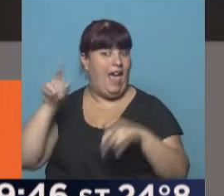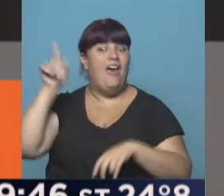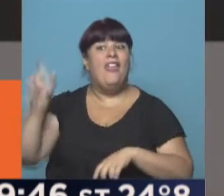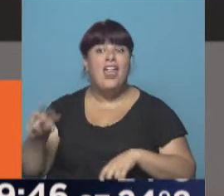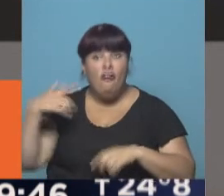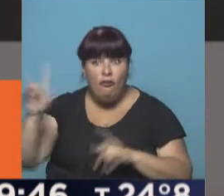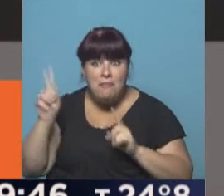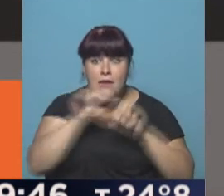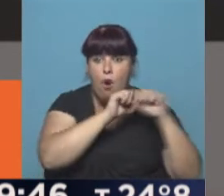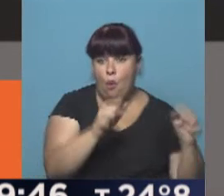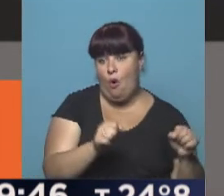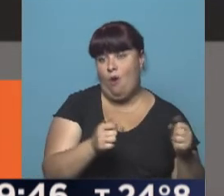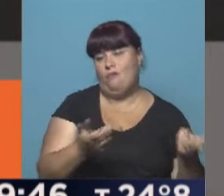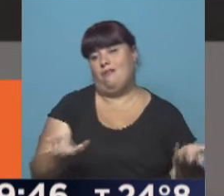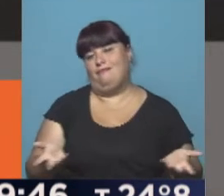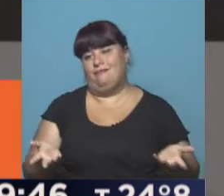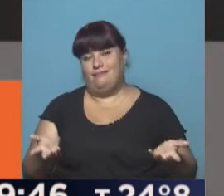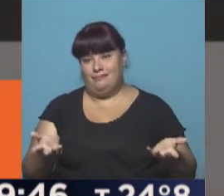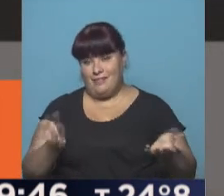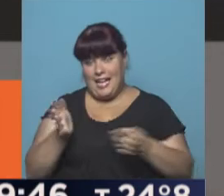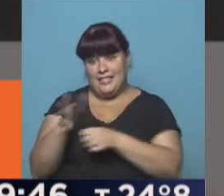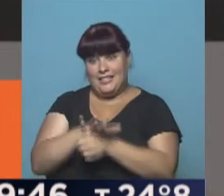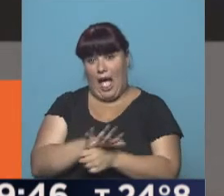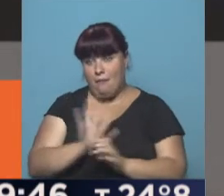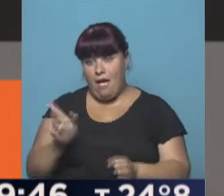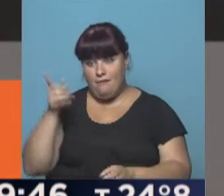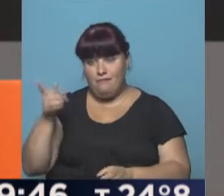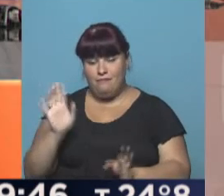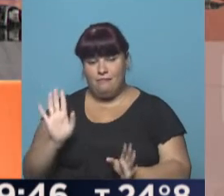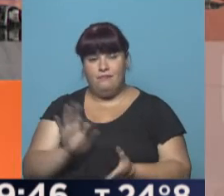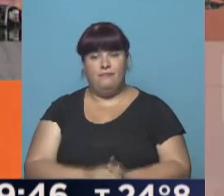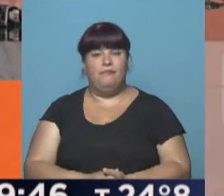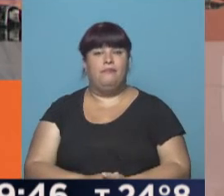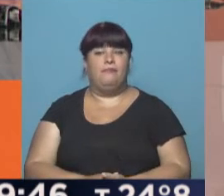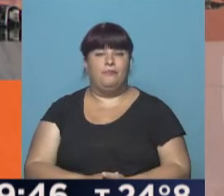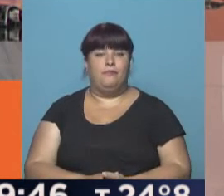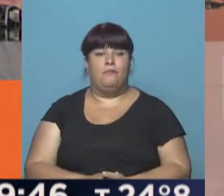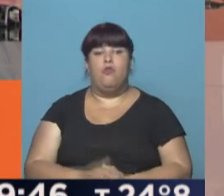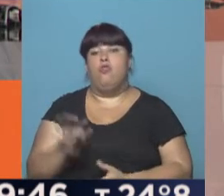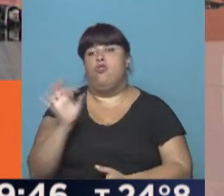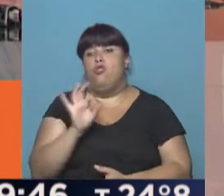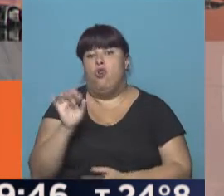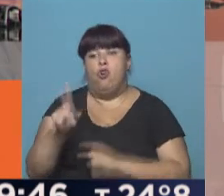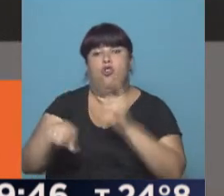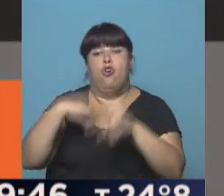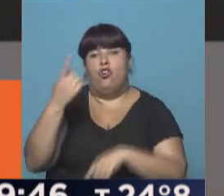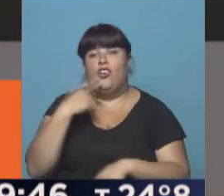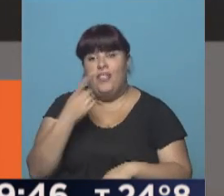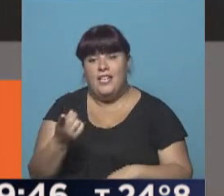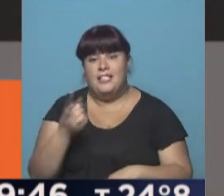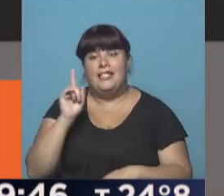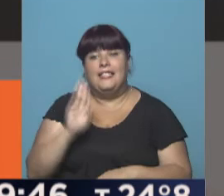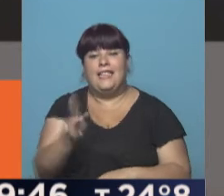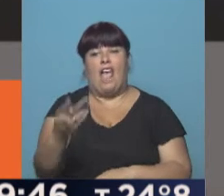pusieron la bomba es encubrimiento o como sostienen otros es hasta